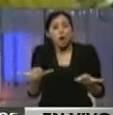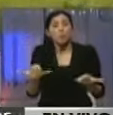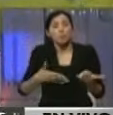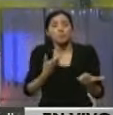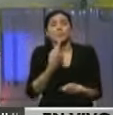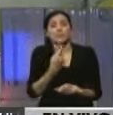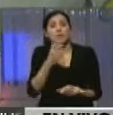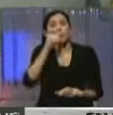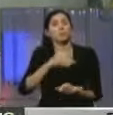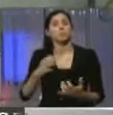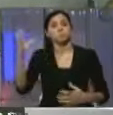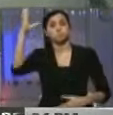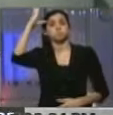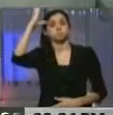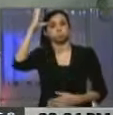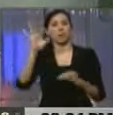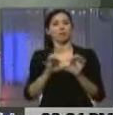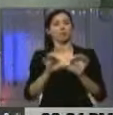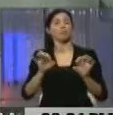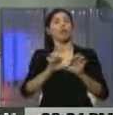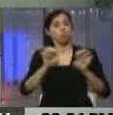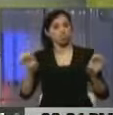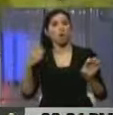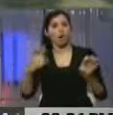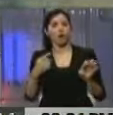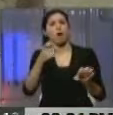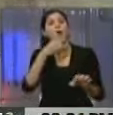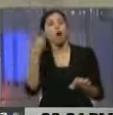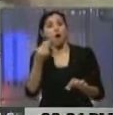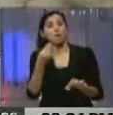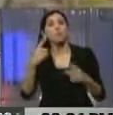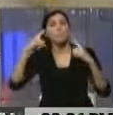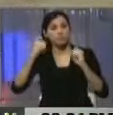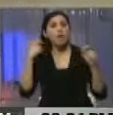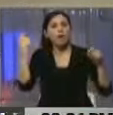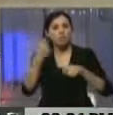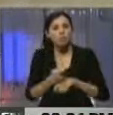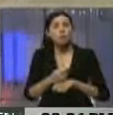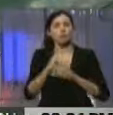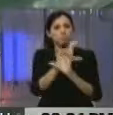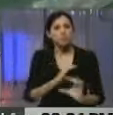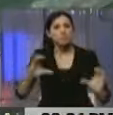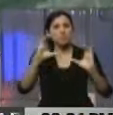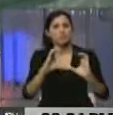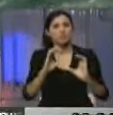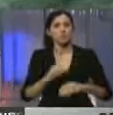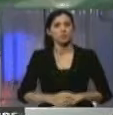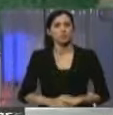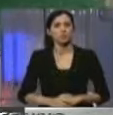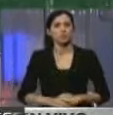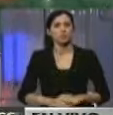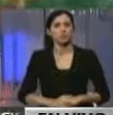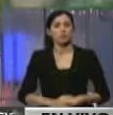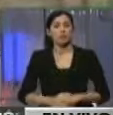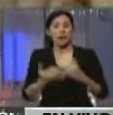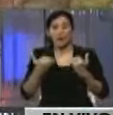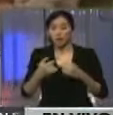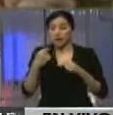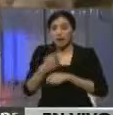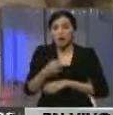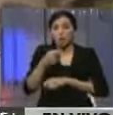tenemos un pueblo culto, educado, tenemos una juventud profesional, científica, que no, la generación de jóvenes que hoy